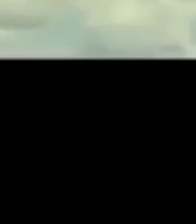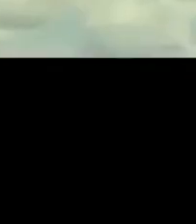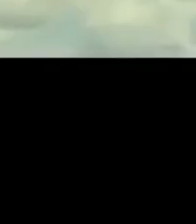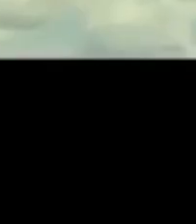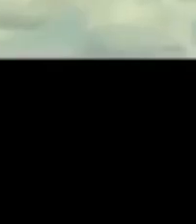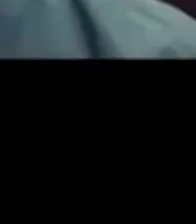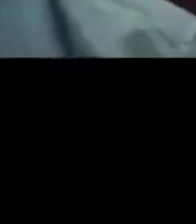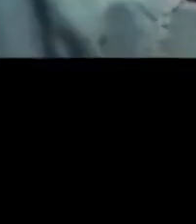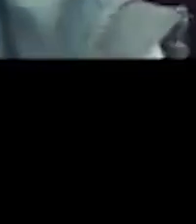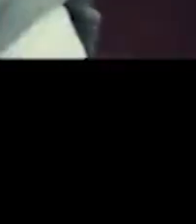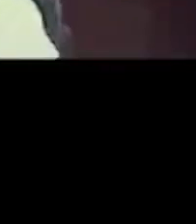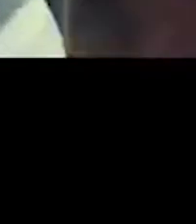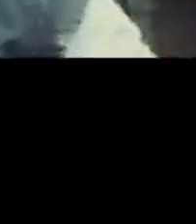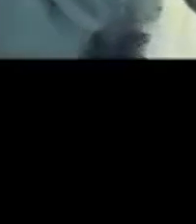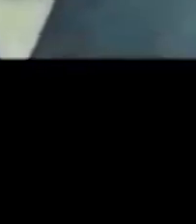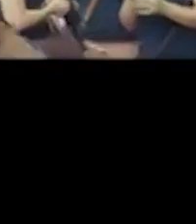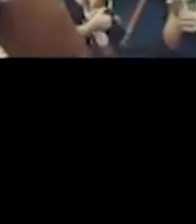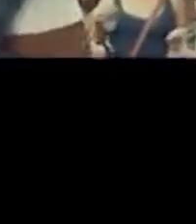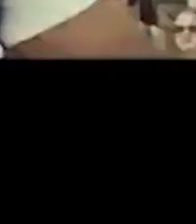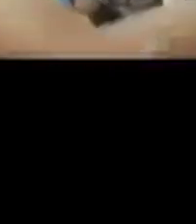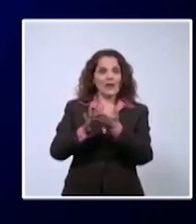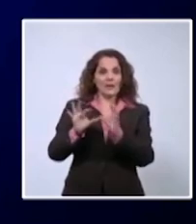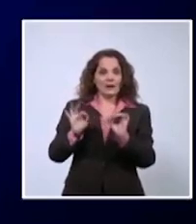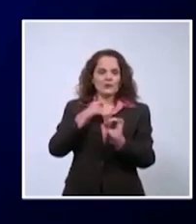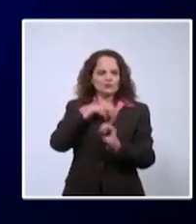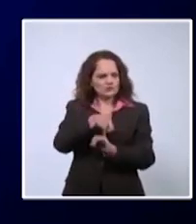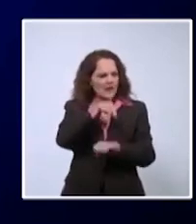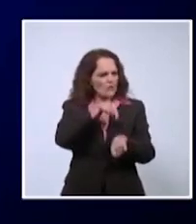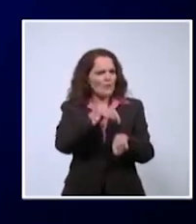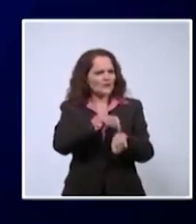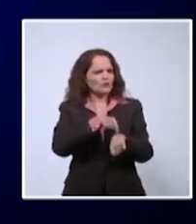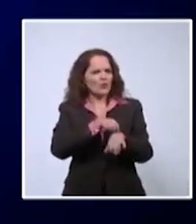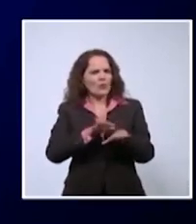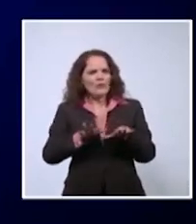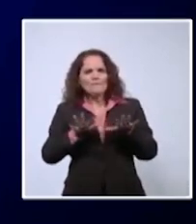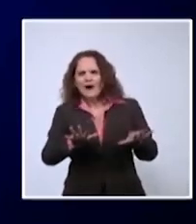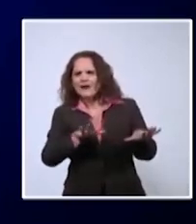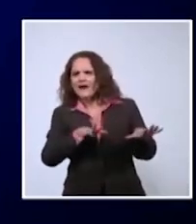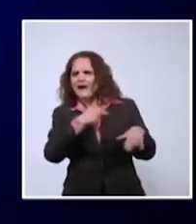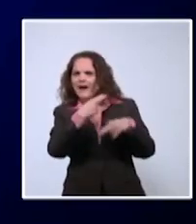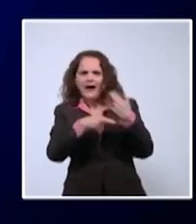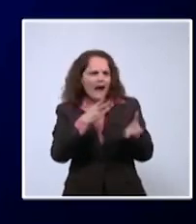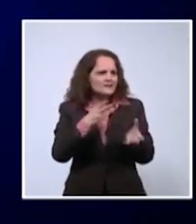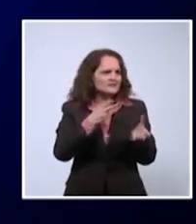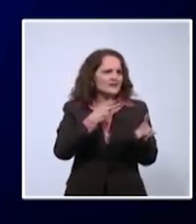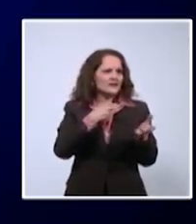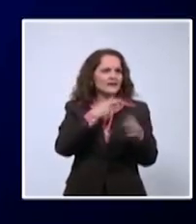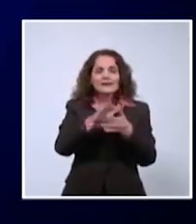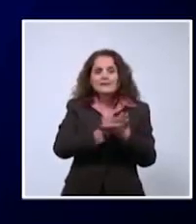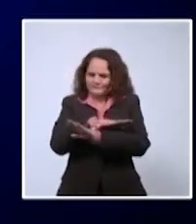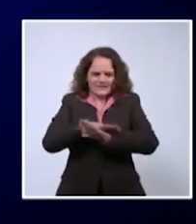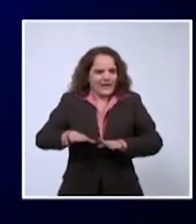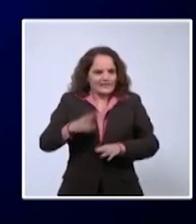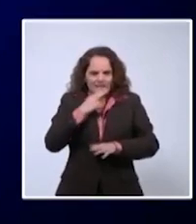meses proponía este individuo en las redes sociales. Yo soy de los que digo que el parón debiera venir más que nada de la administración